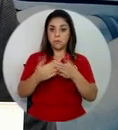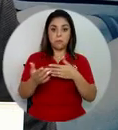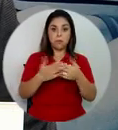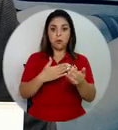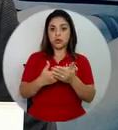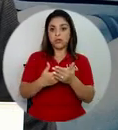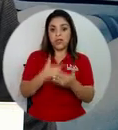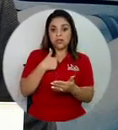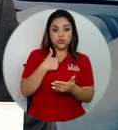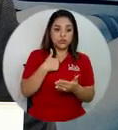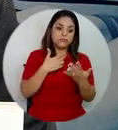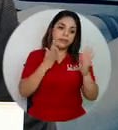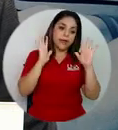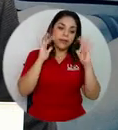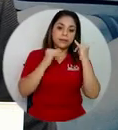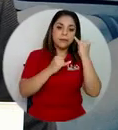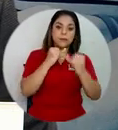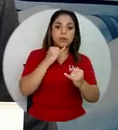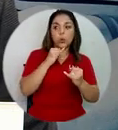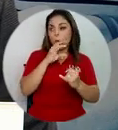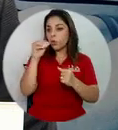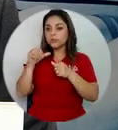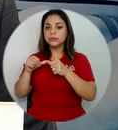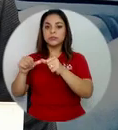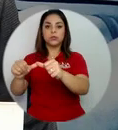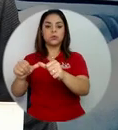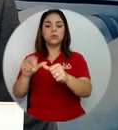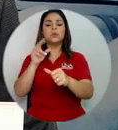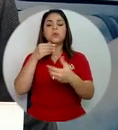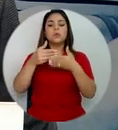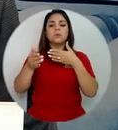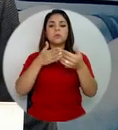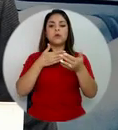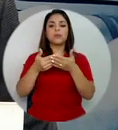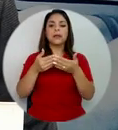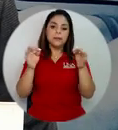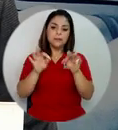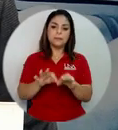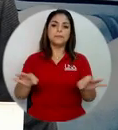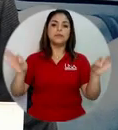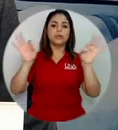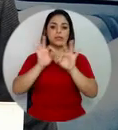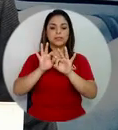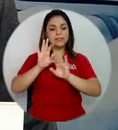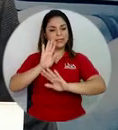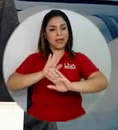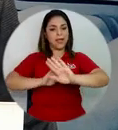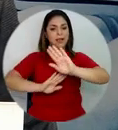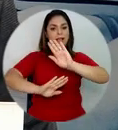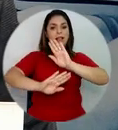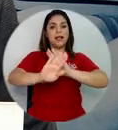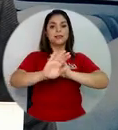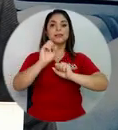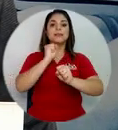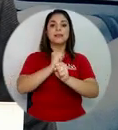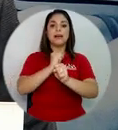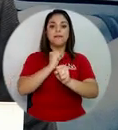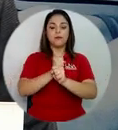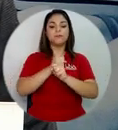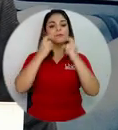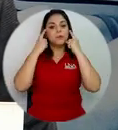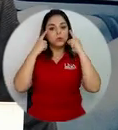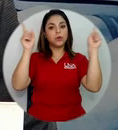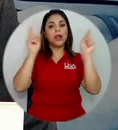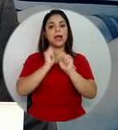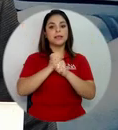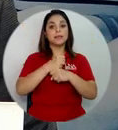importa si mis funciones llegan hasta aquí o hasta allá, ¿verdad? Sino que lo importante es que salga el trabajo y